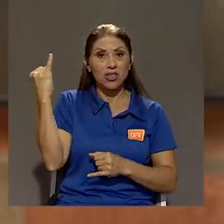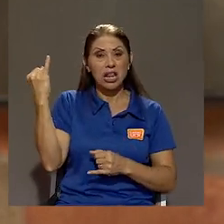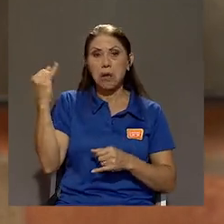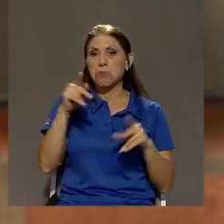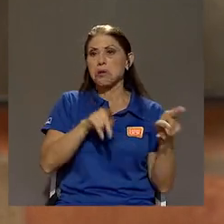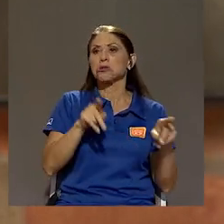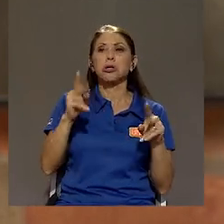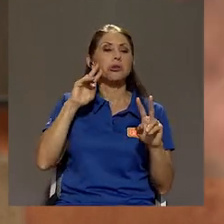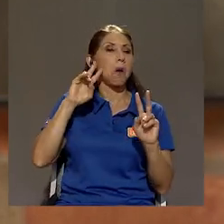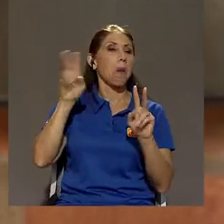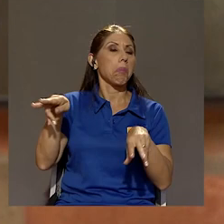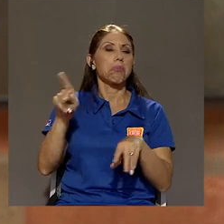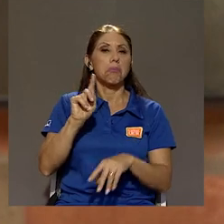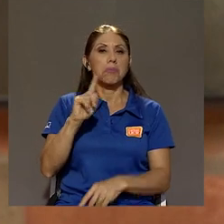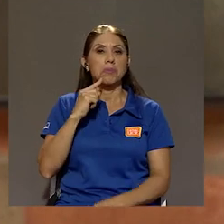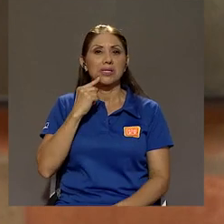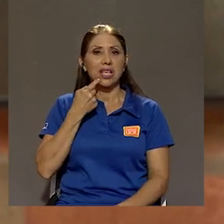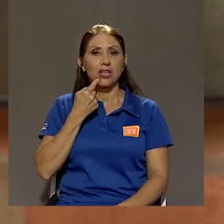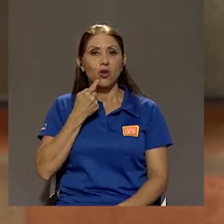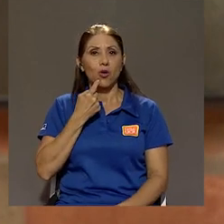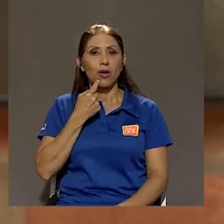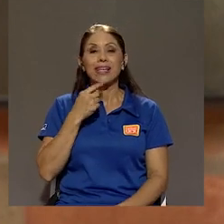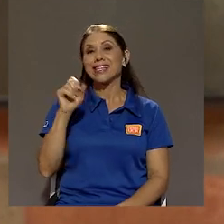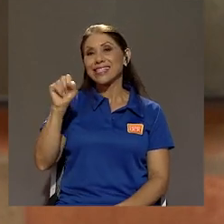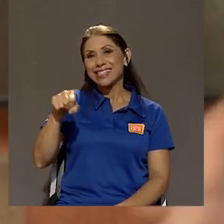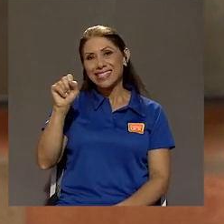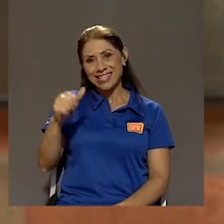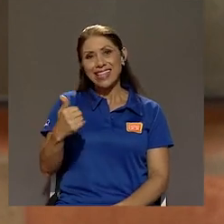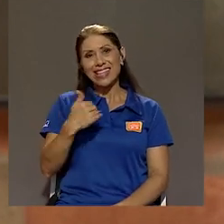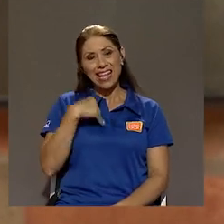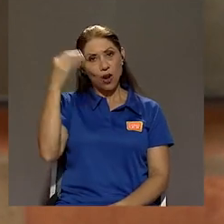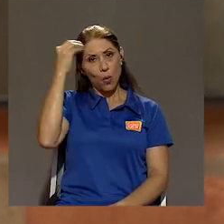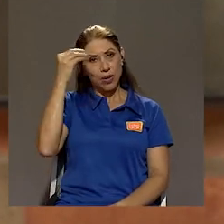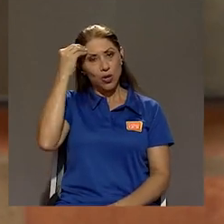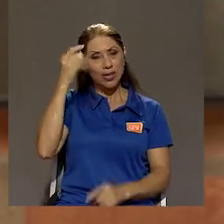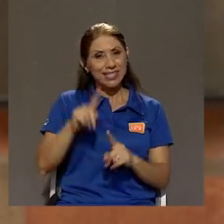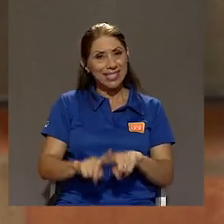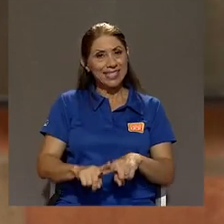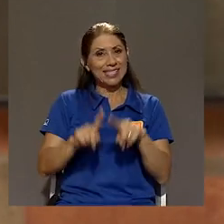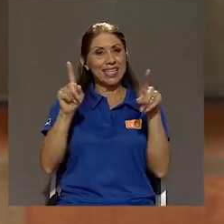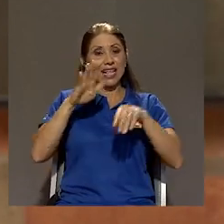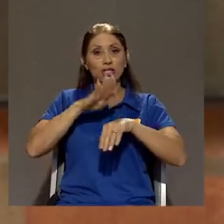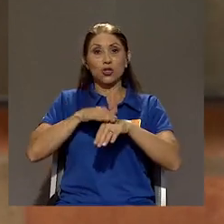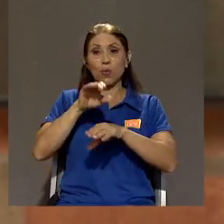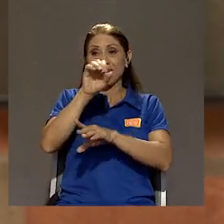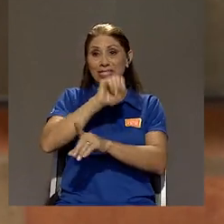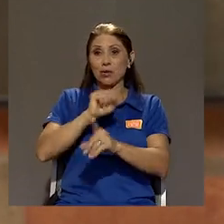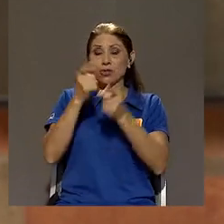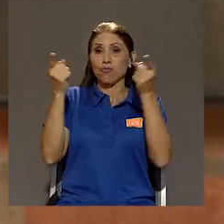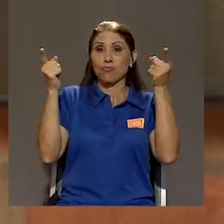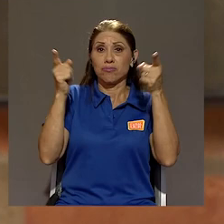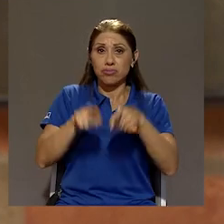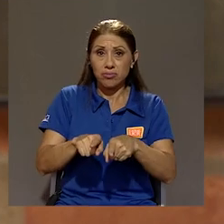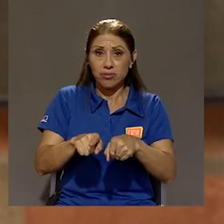serio. Sí tenés posiciones distintas sobre lo que fue todo el fenómeno de la Revolución